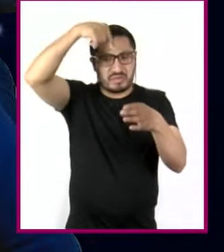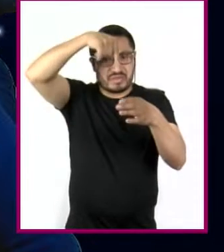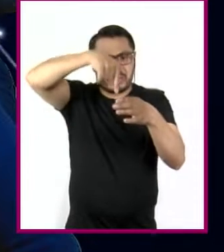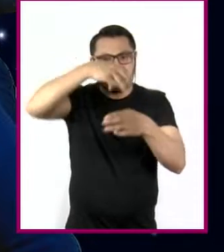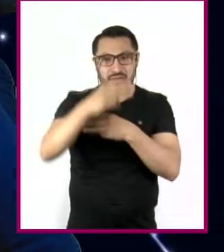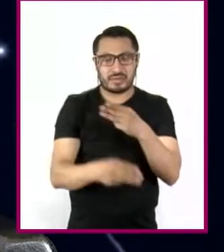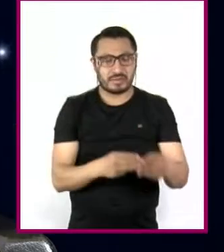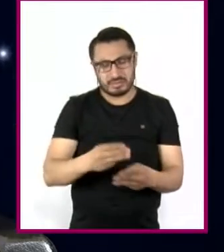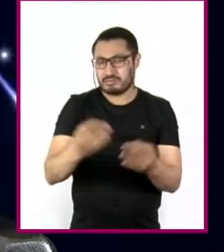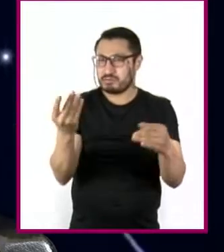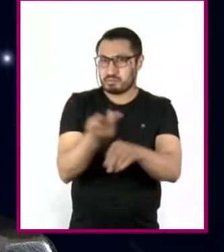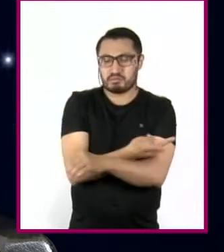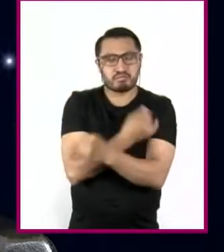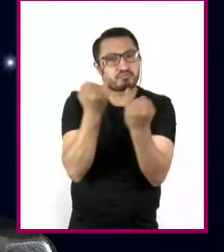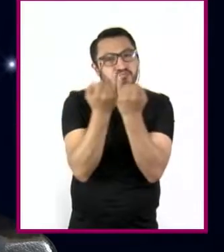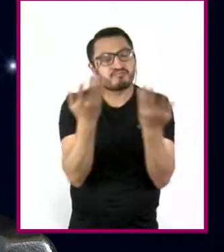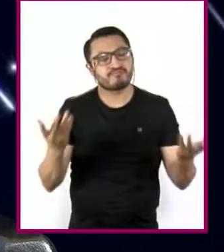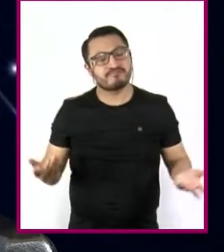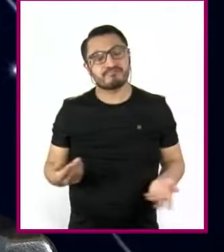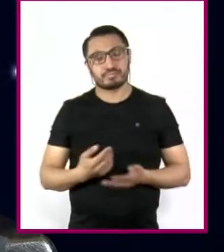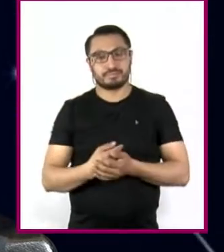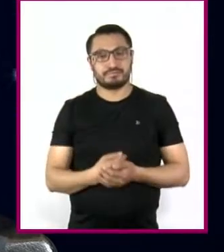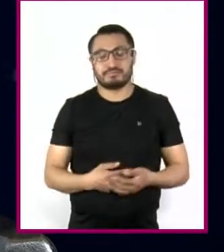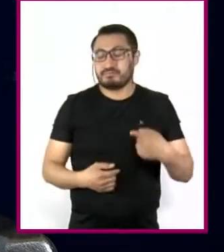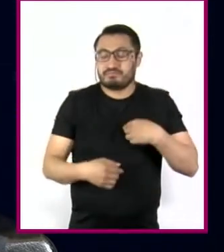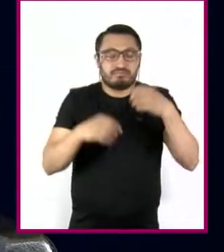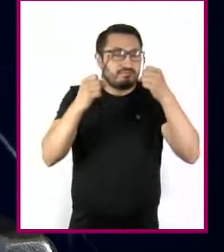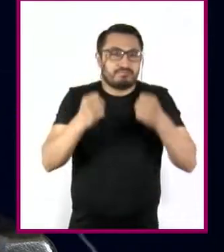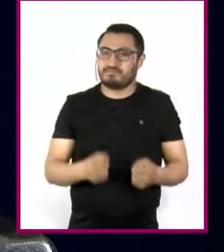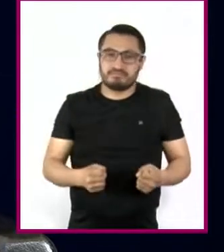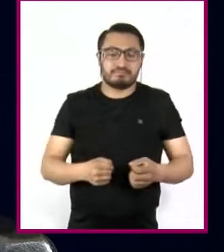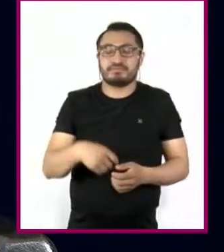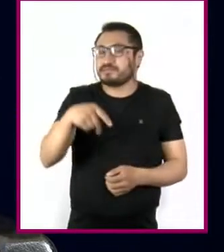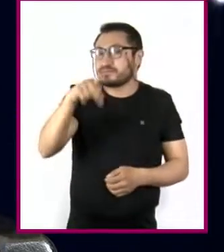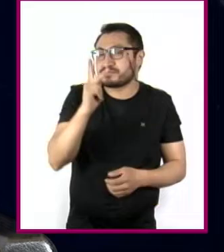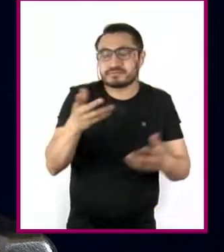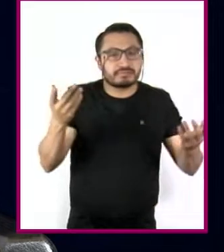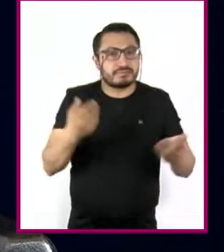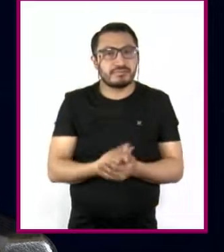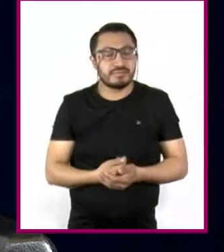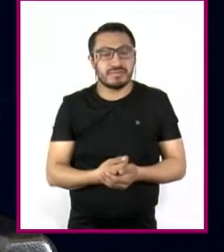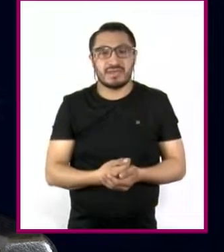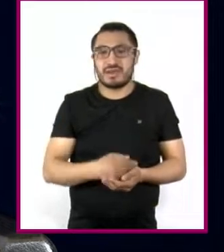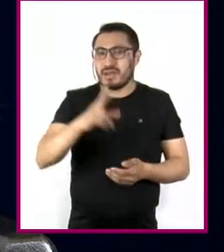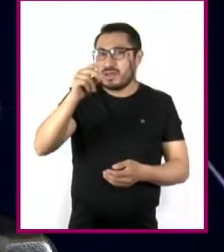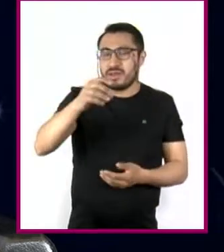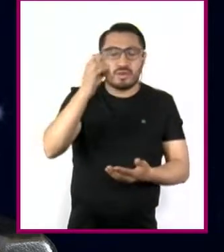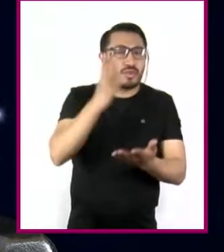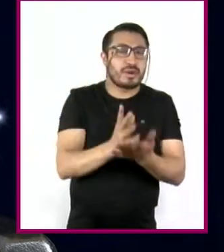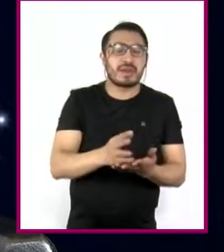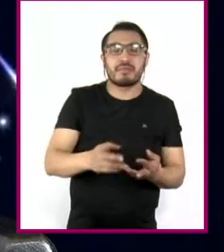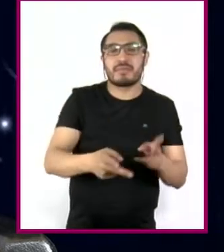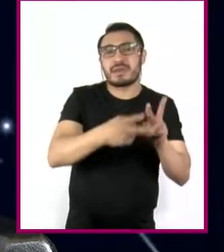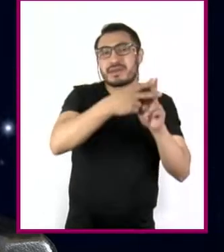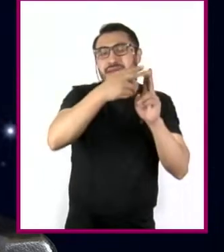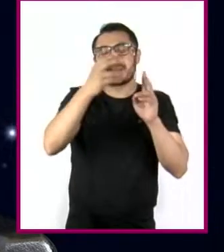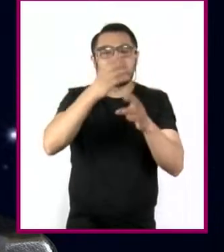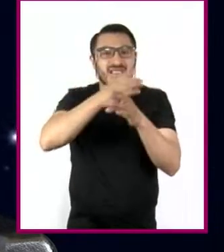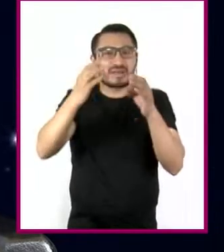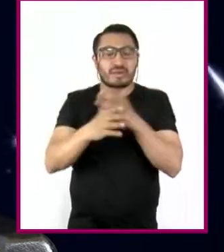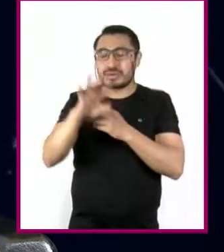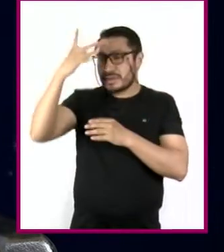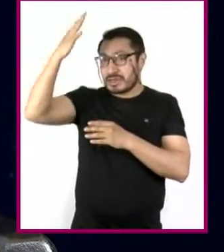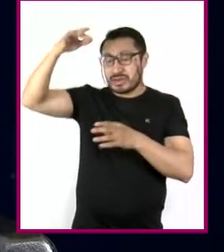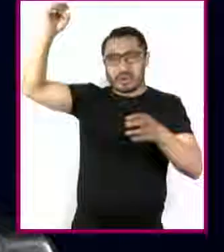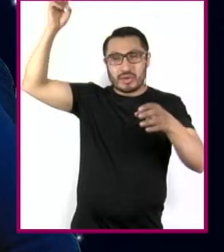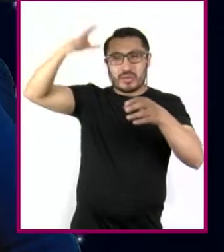que les pasa lo mismo? Uy, amigo, no estoy segura. Pero además, no son solo las partículas del Sol las que